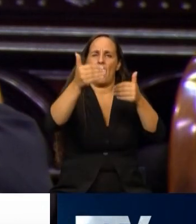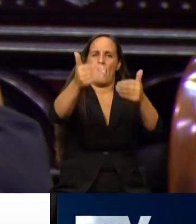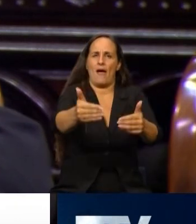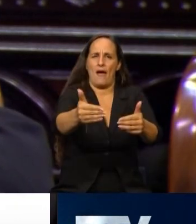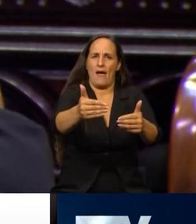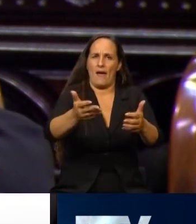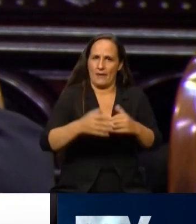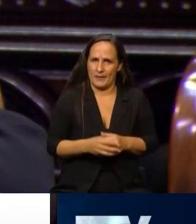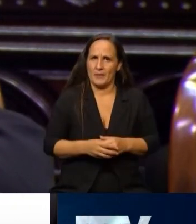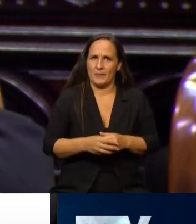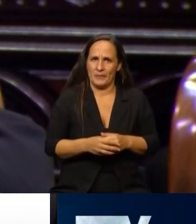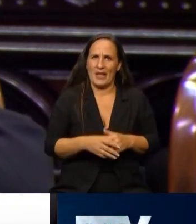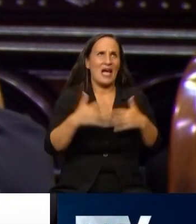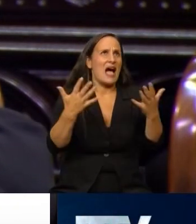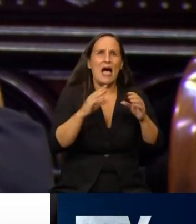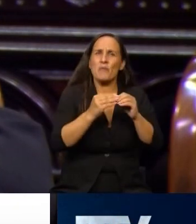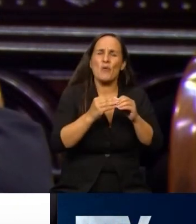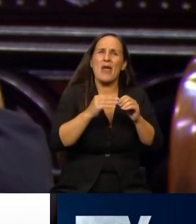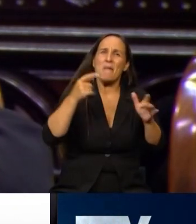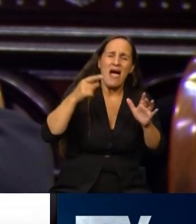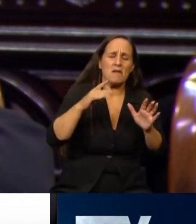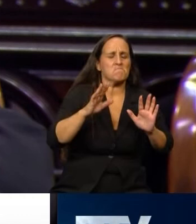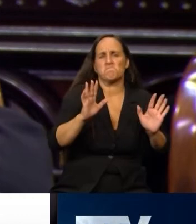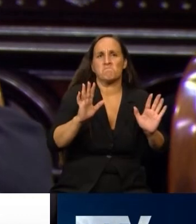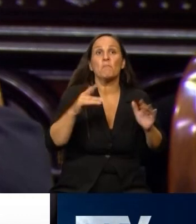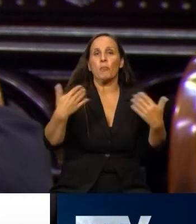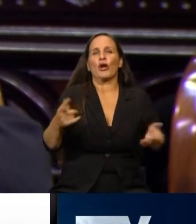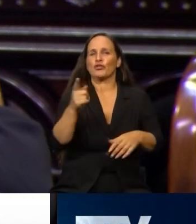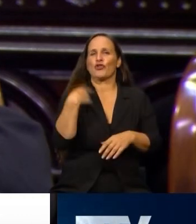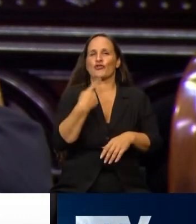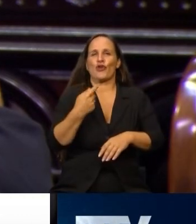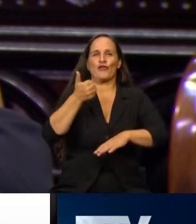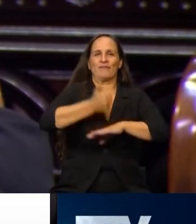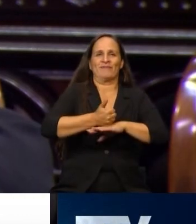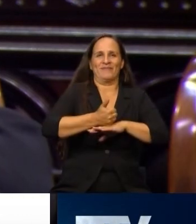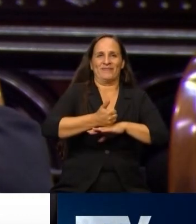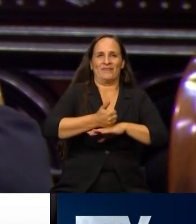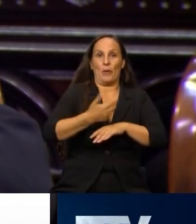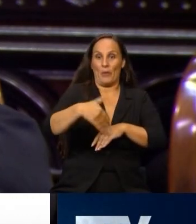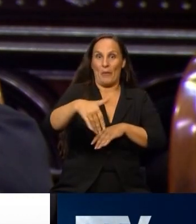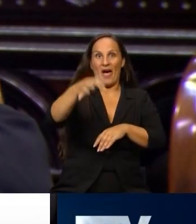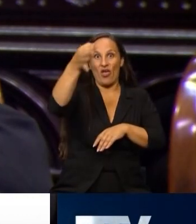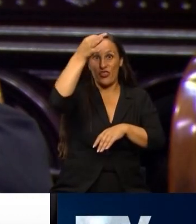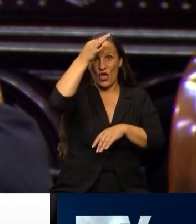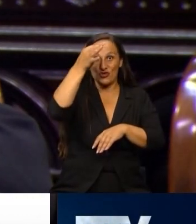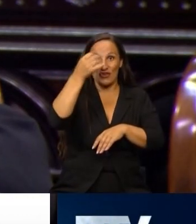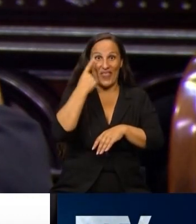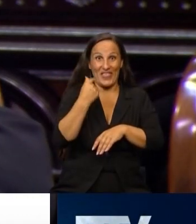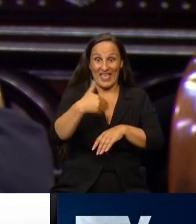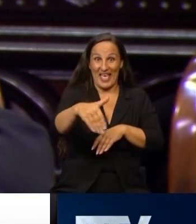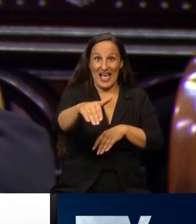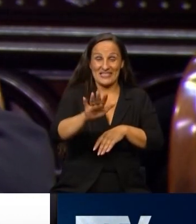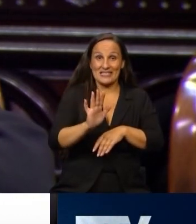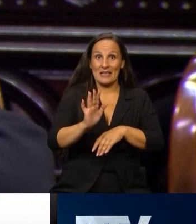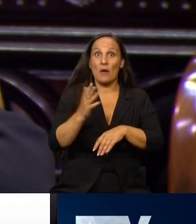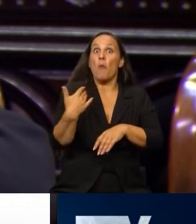decidieron no enfrentar los problemas de fondo. Y por eso estamos hoy acá en esta sesión, a 12 días de